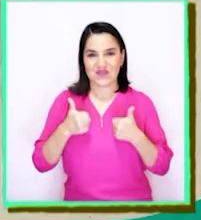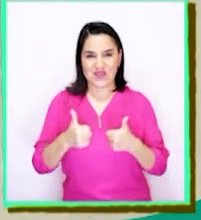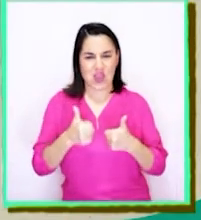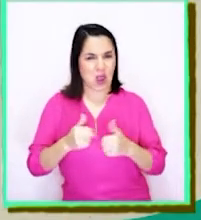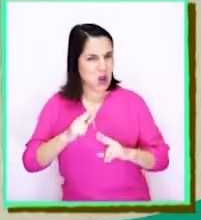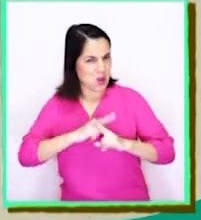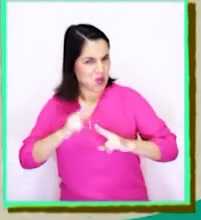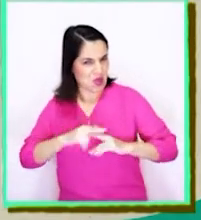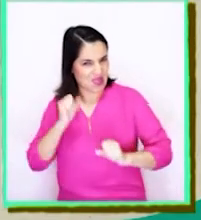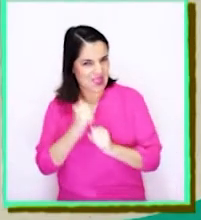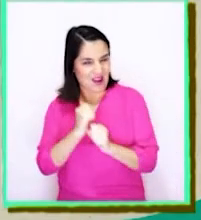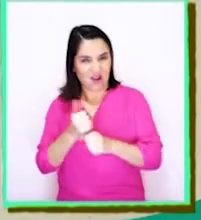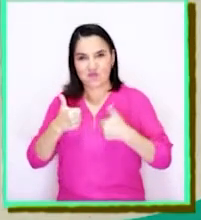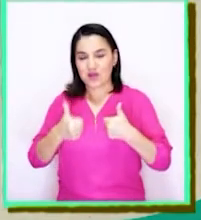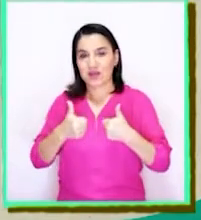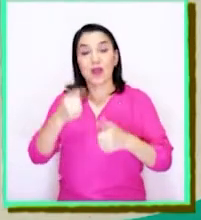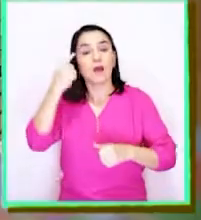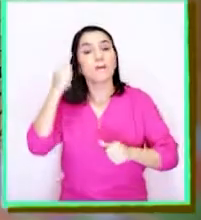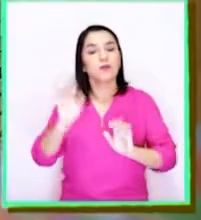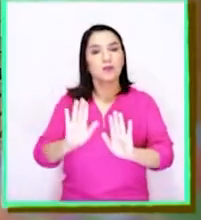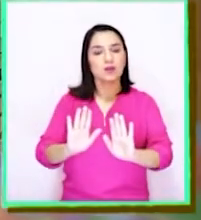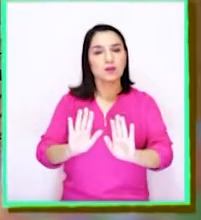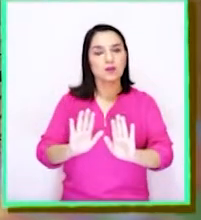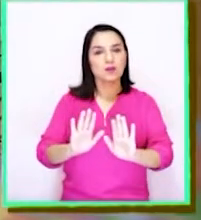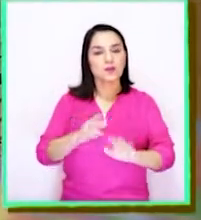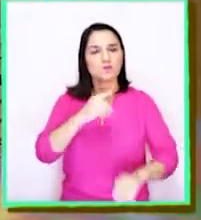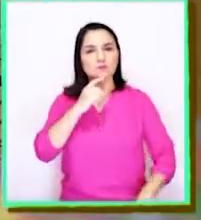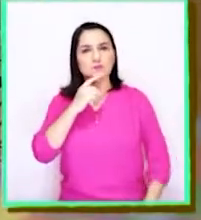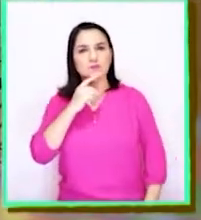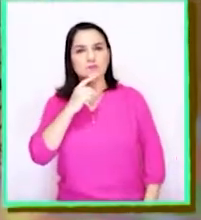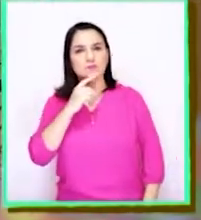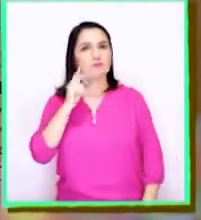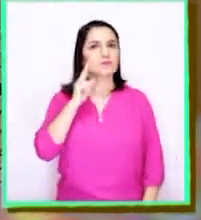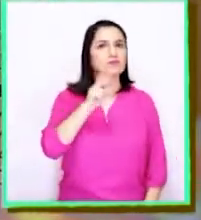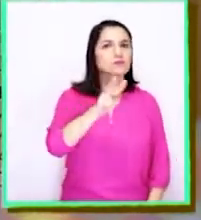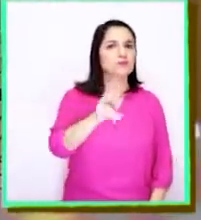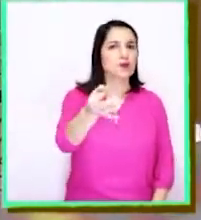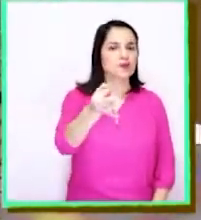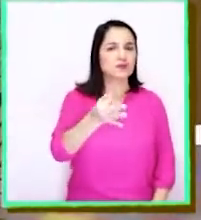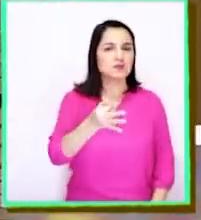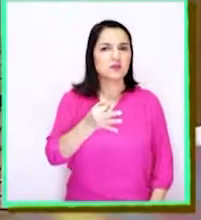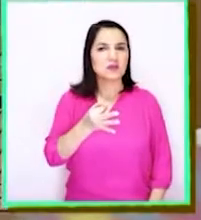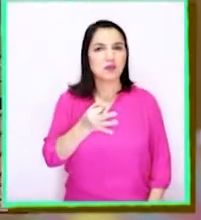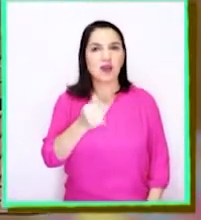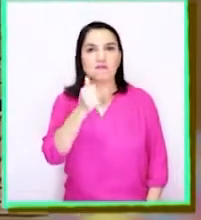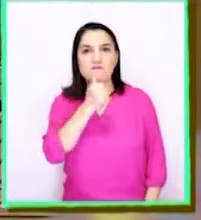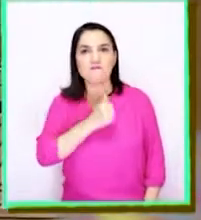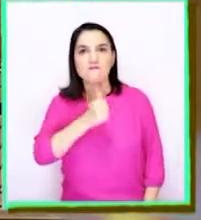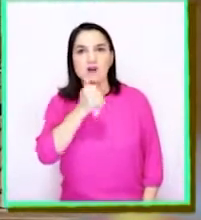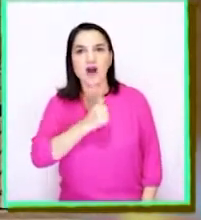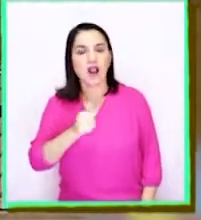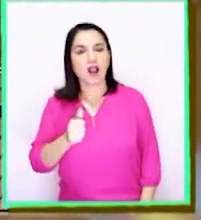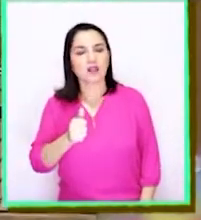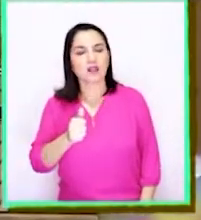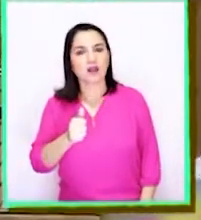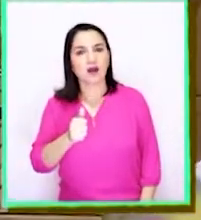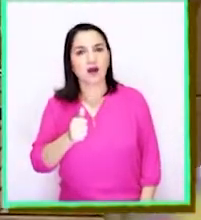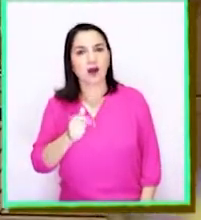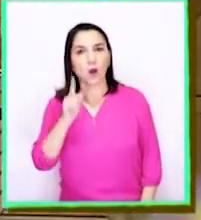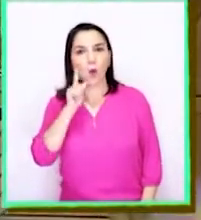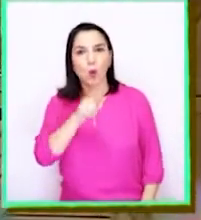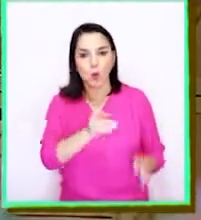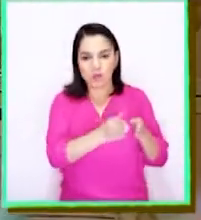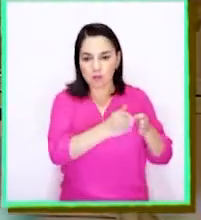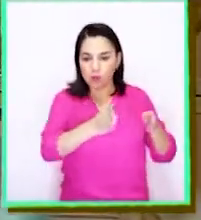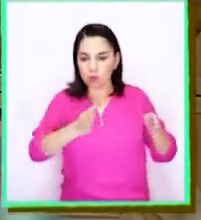amigas! ¡Hicieron un gran trabajo! Pero esperen. Escucho por ahí que algunos dicen que nos falta recordar